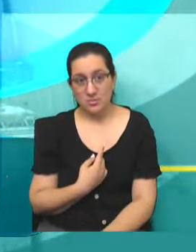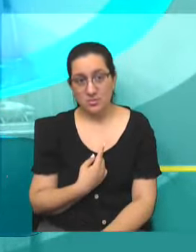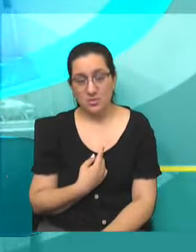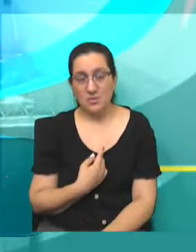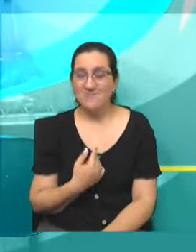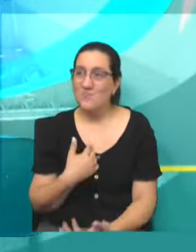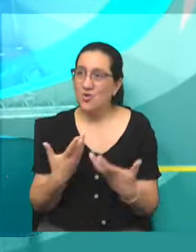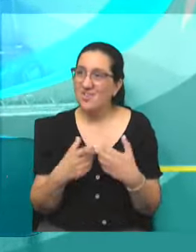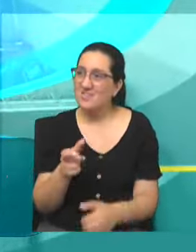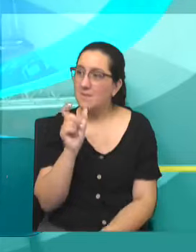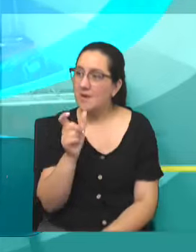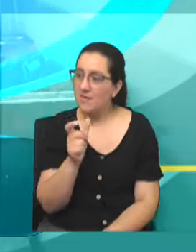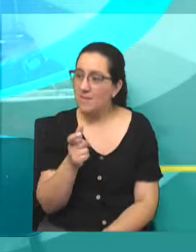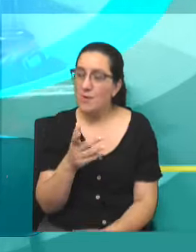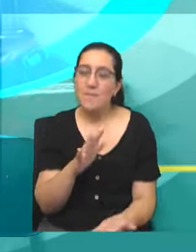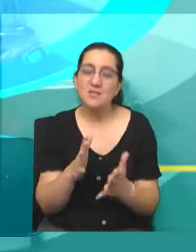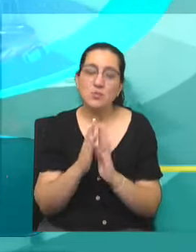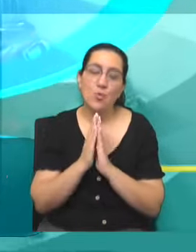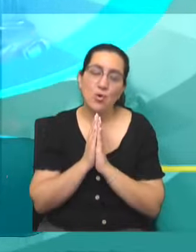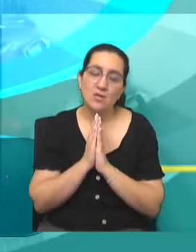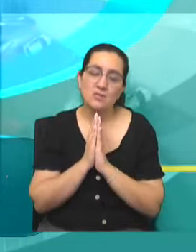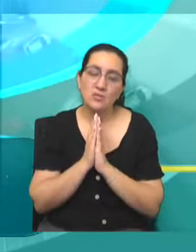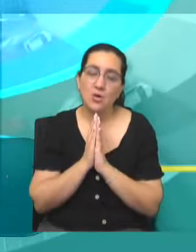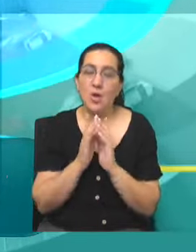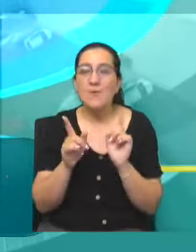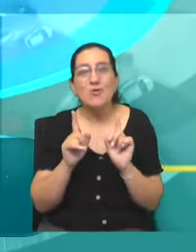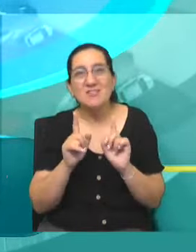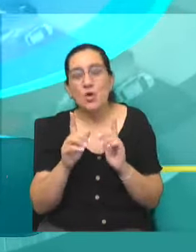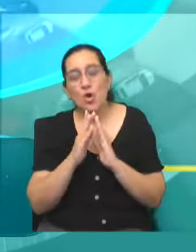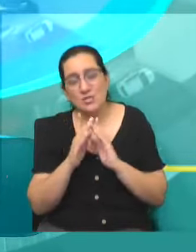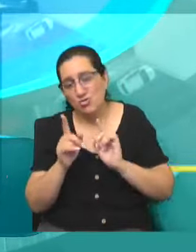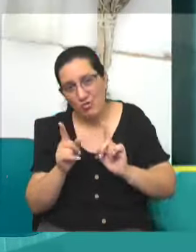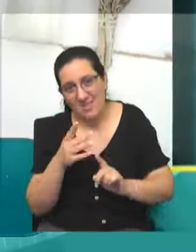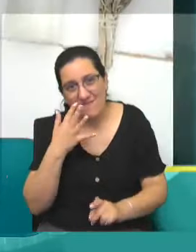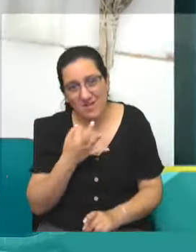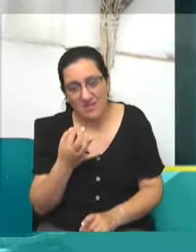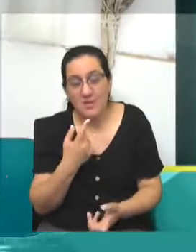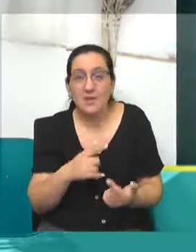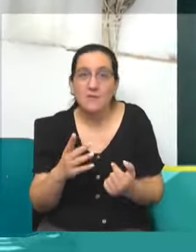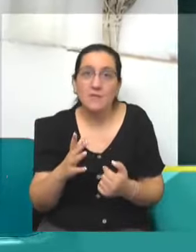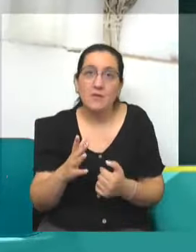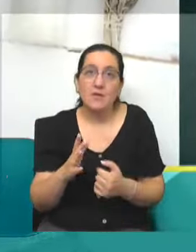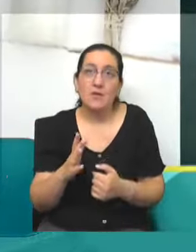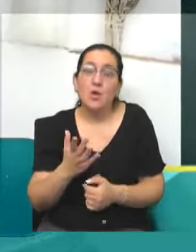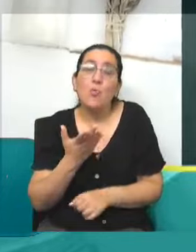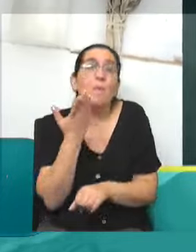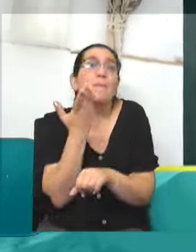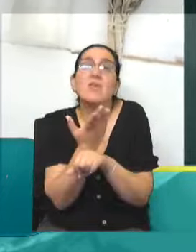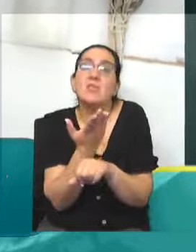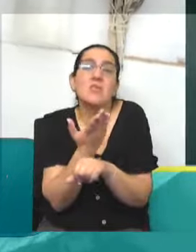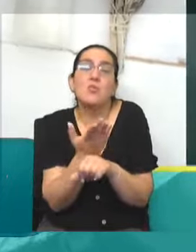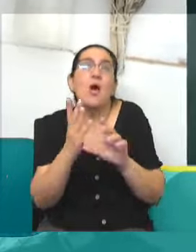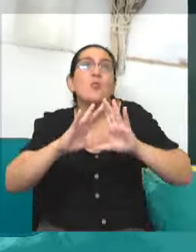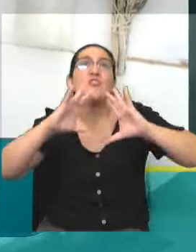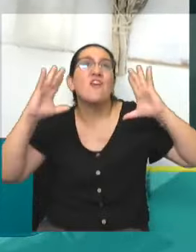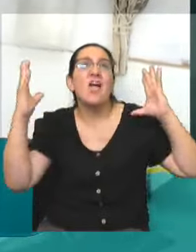usar esta palabra, pero esa especie de oración, pero no es oración, esa especie de proclama de uno de mismo. Proclama hacia el